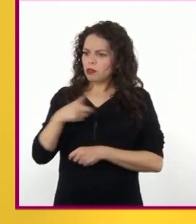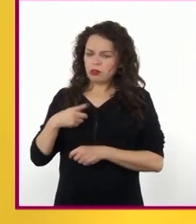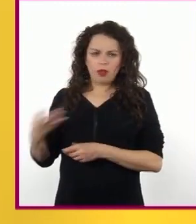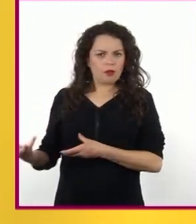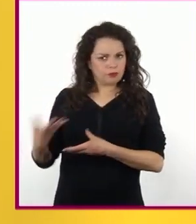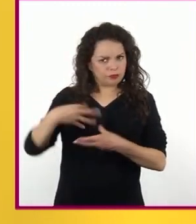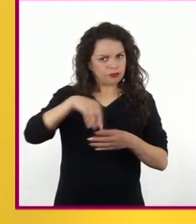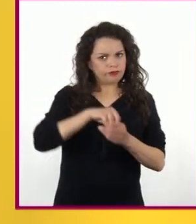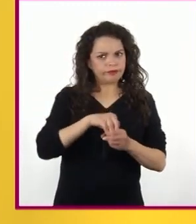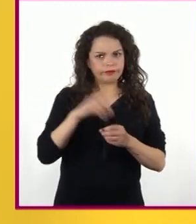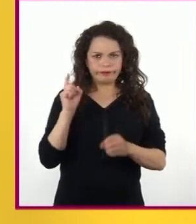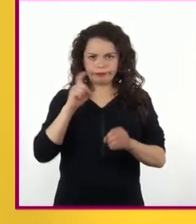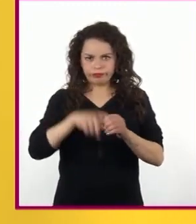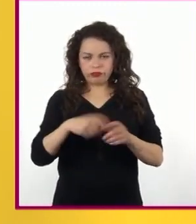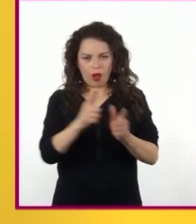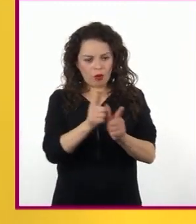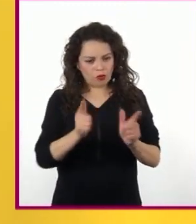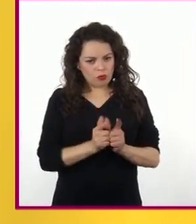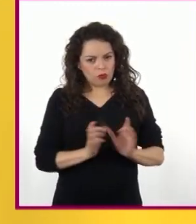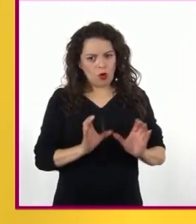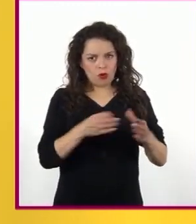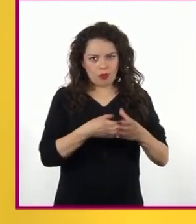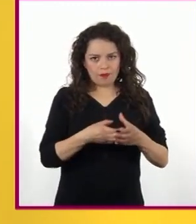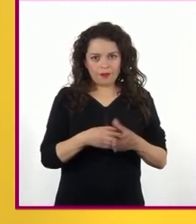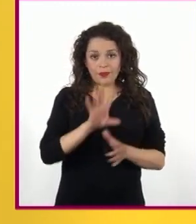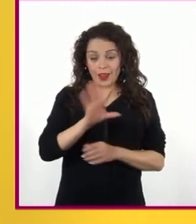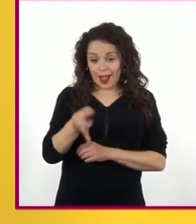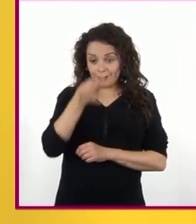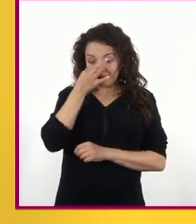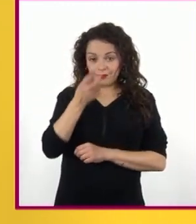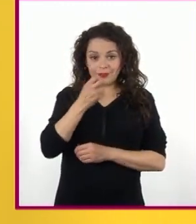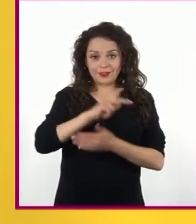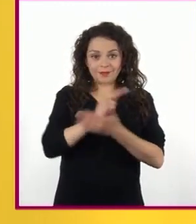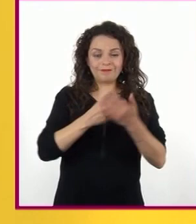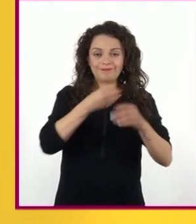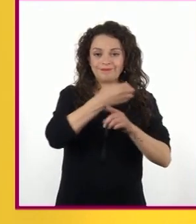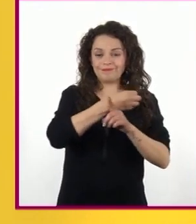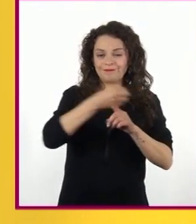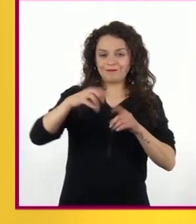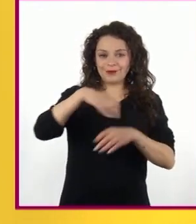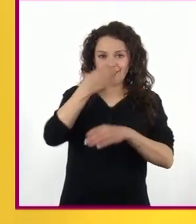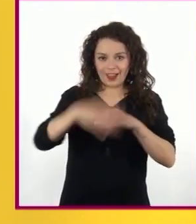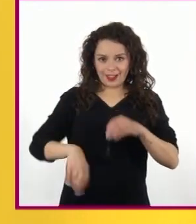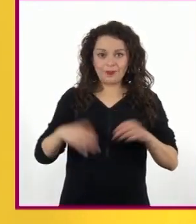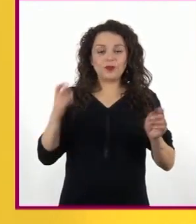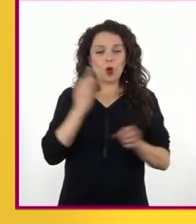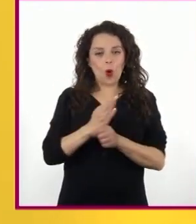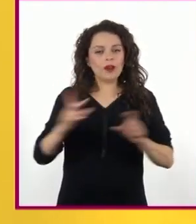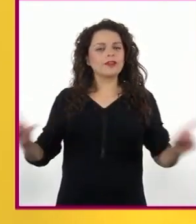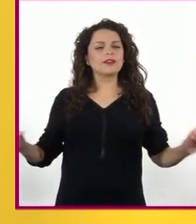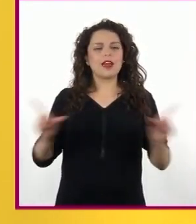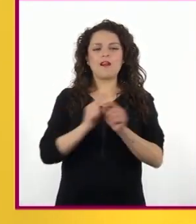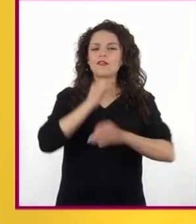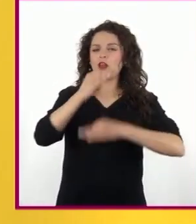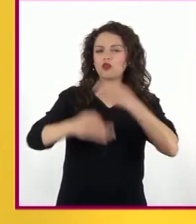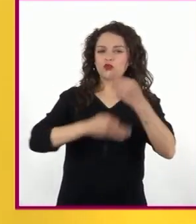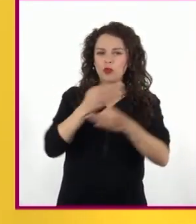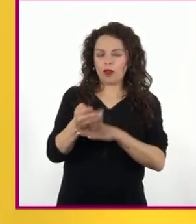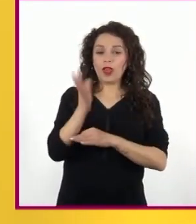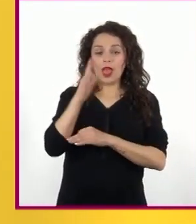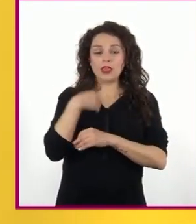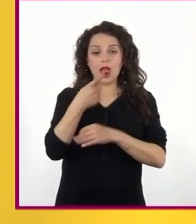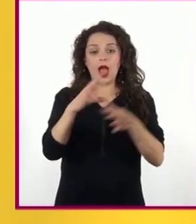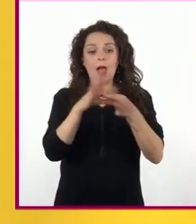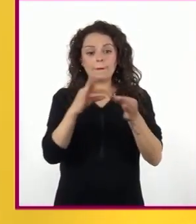y comunidad. Estamos por terminar la sesión, así que recapitulemos. Se explicó qué es la